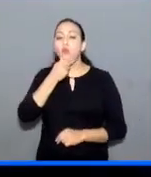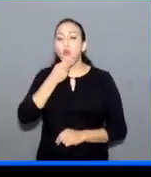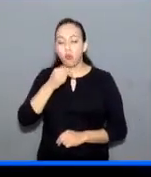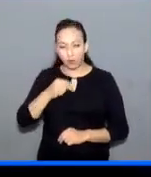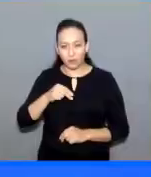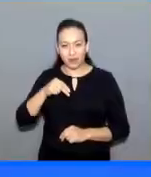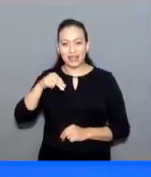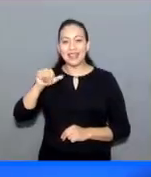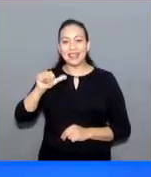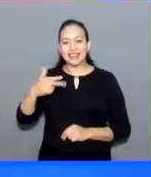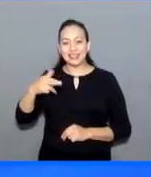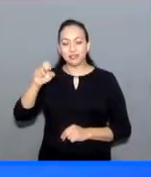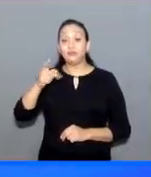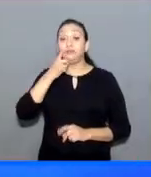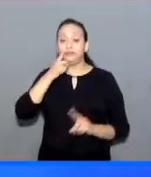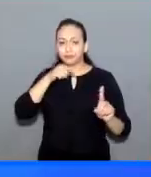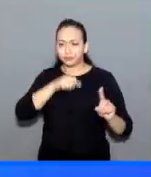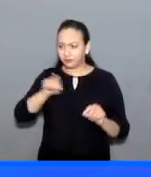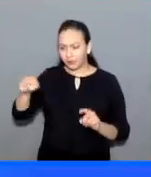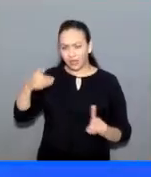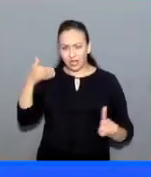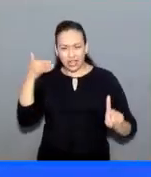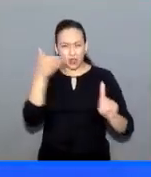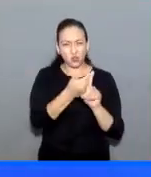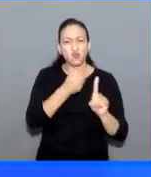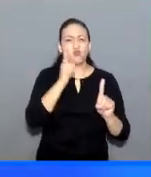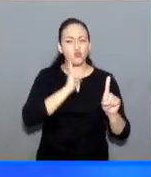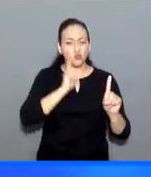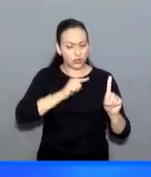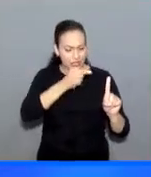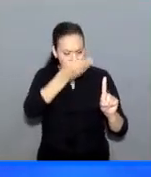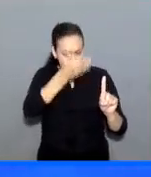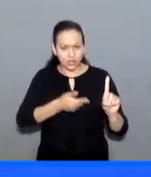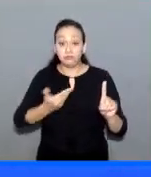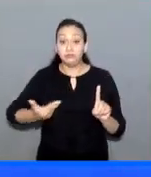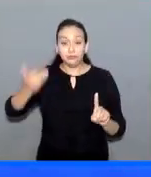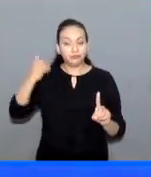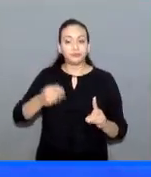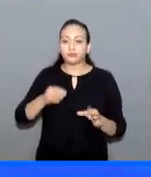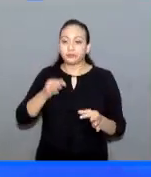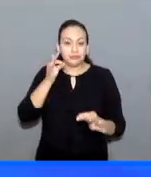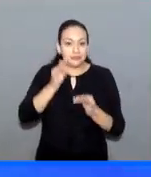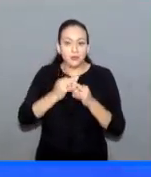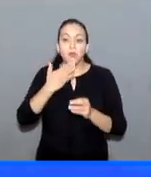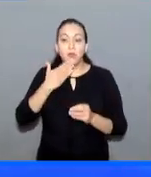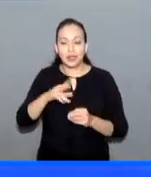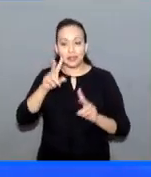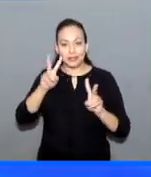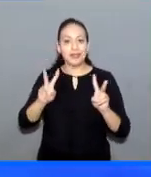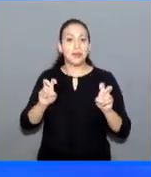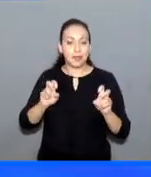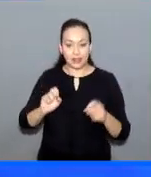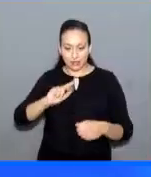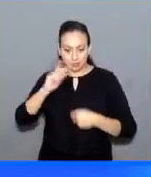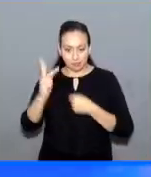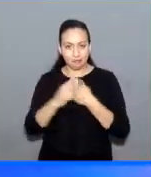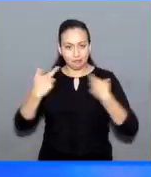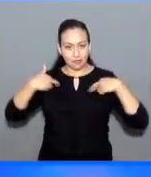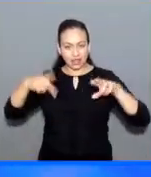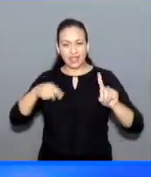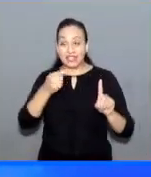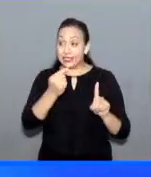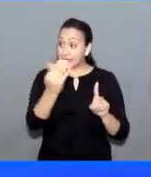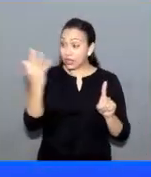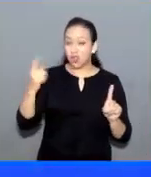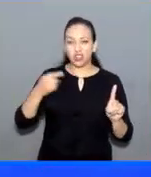Itzaragrisil, acusó a la mexicana de no cumplir con la difusión de material promocional sobre el país anfitrión y la insultó frente al resto